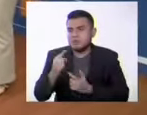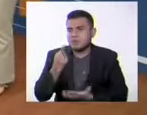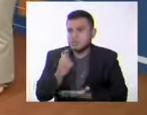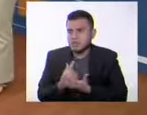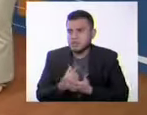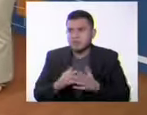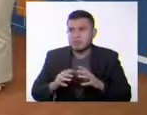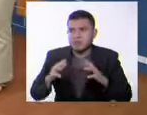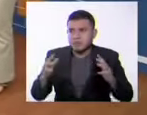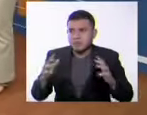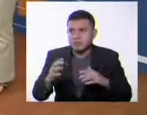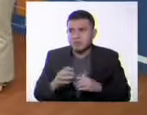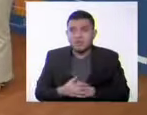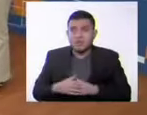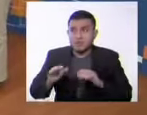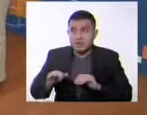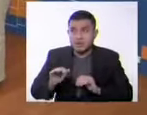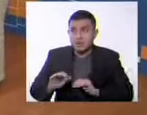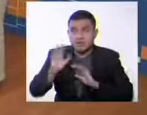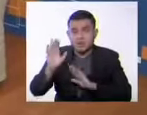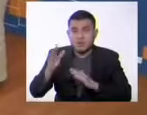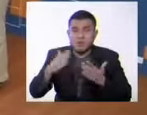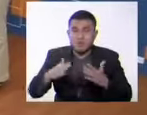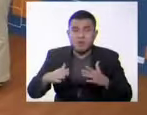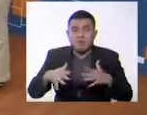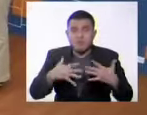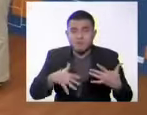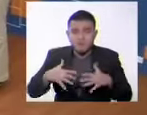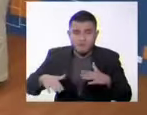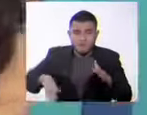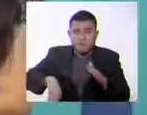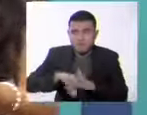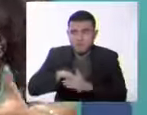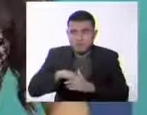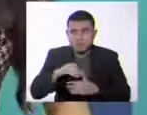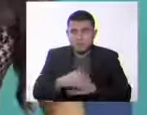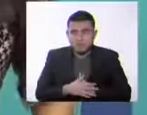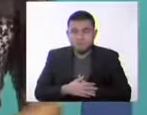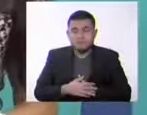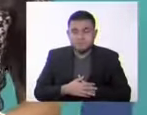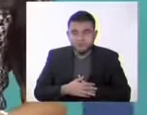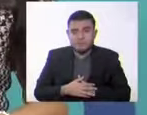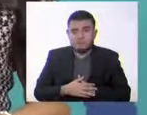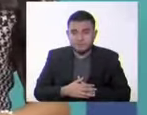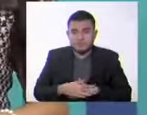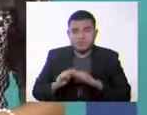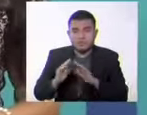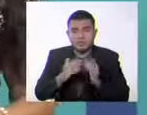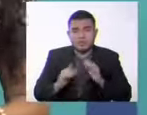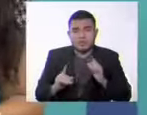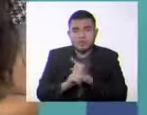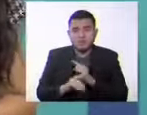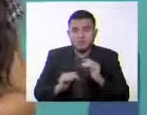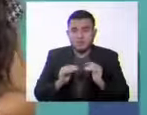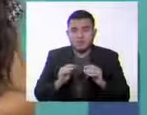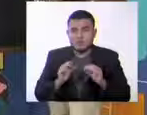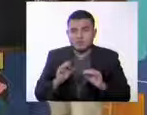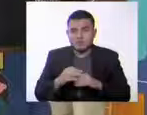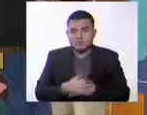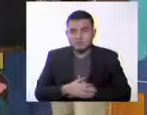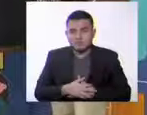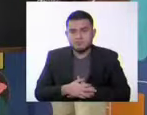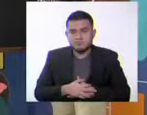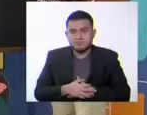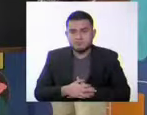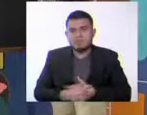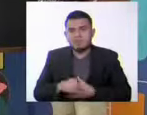gigante, tanto de básquetbol o de fútbol. Entonces cambia, la comunidad cambia igual de esa manera. Entonces, y